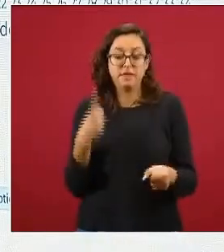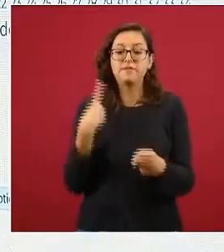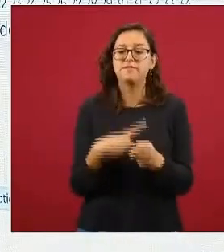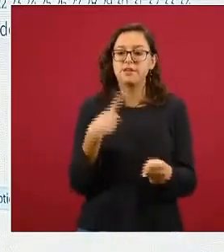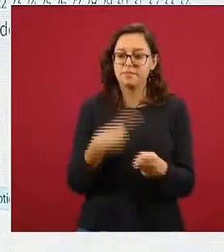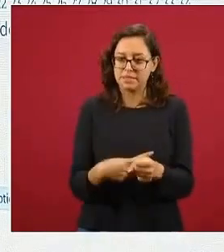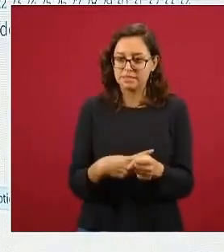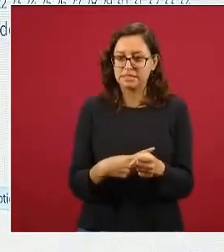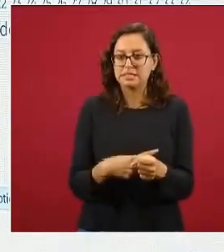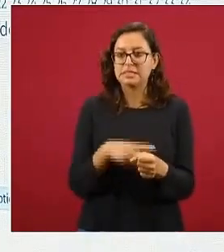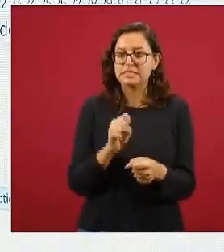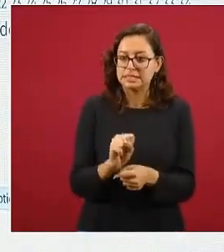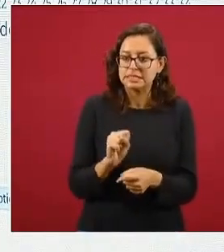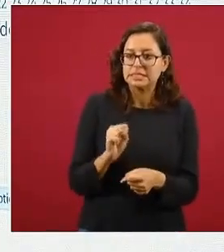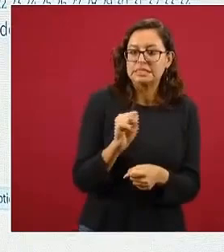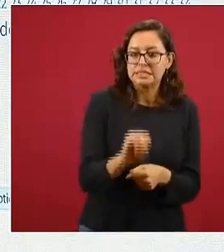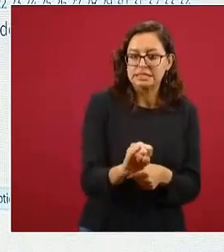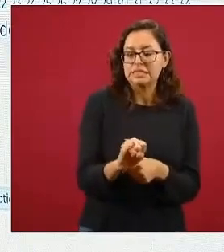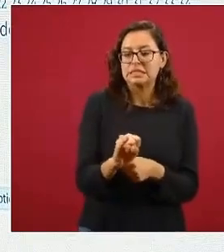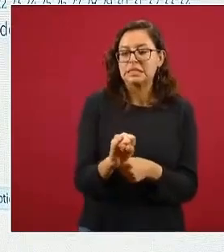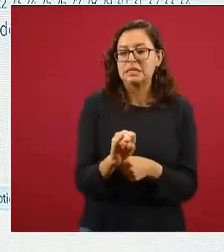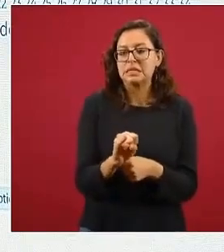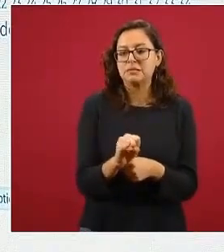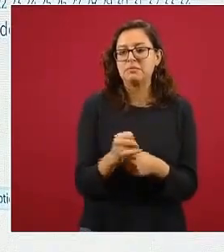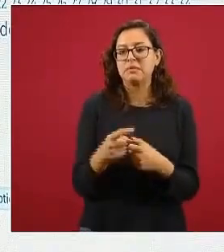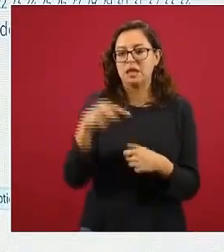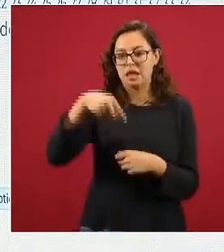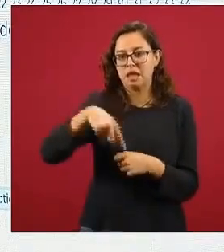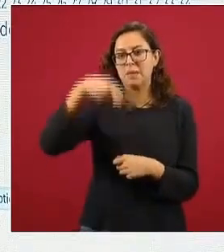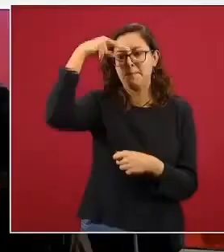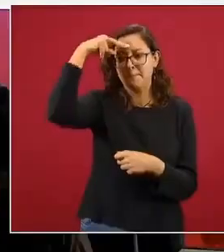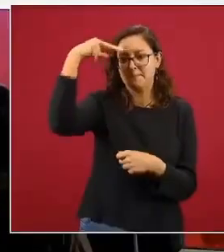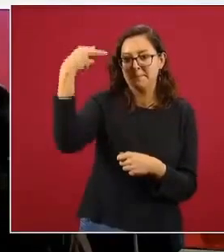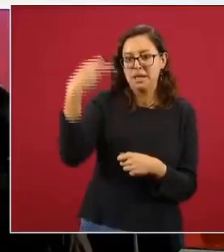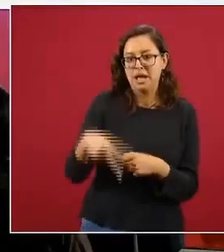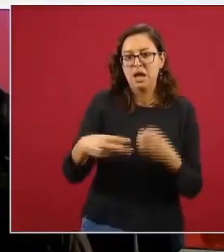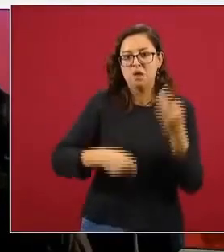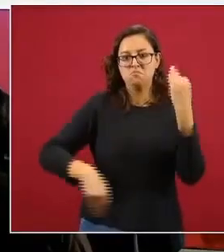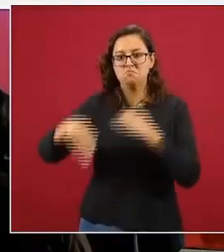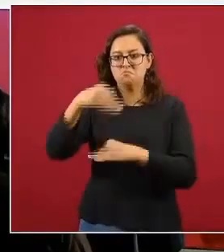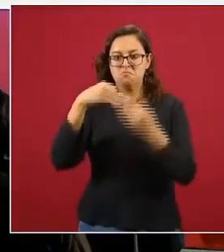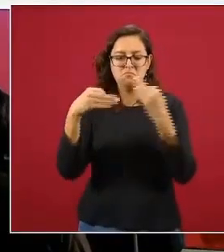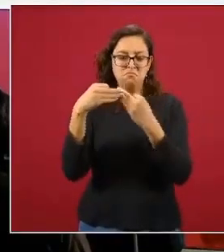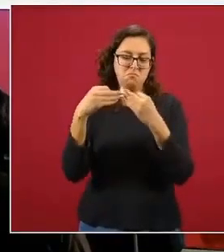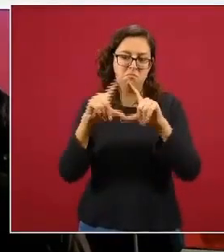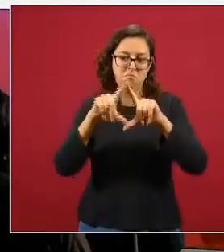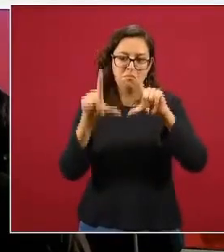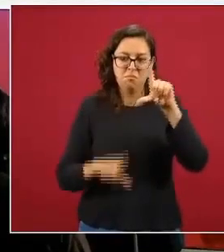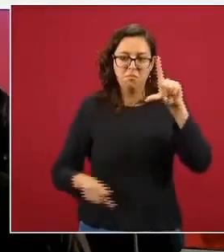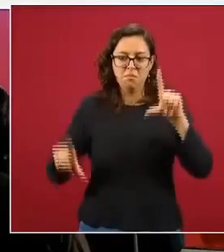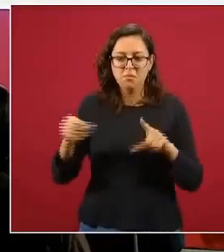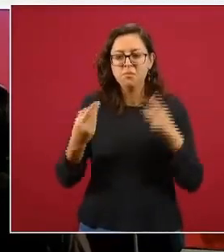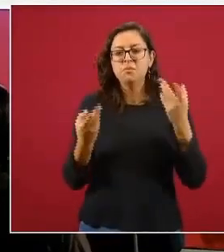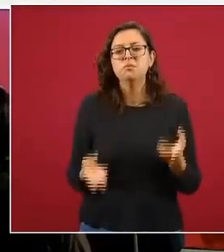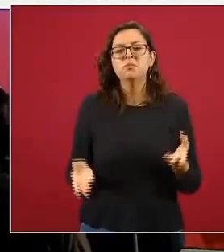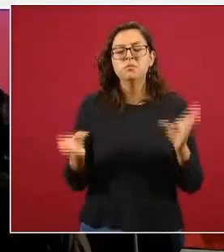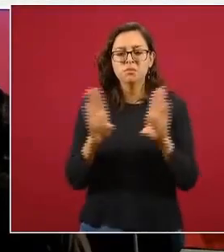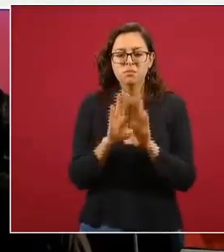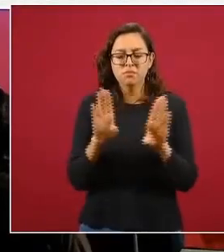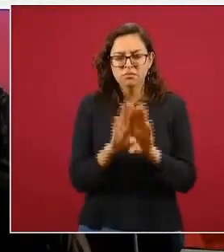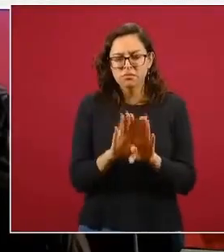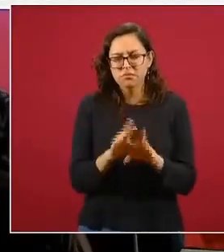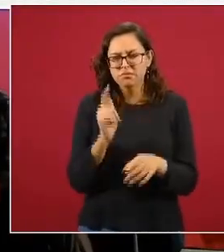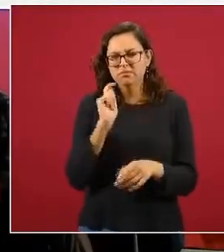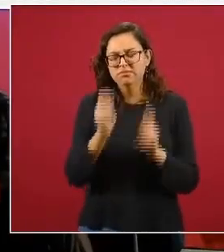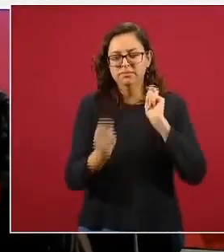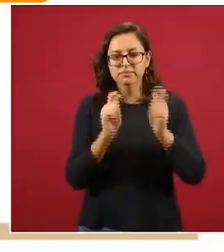confirmados de COVID-19 en México. Todo esto es el escenario nacional. ¿De qué manera se interpretan estas